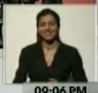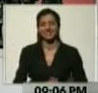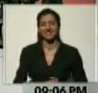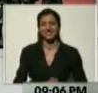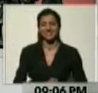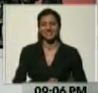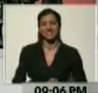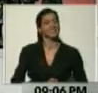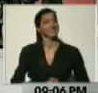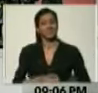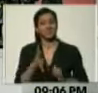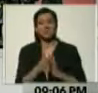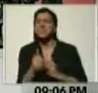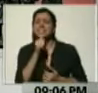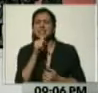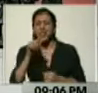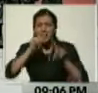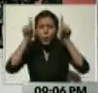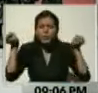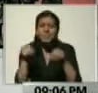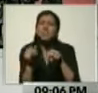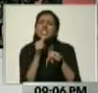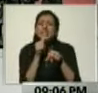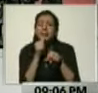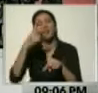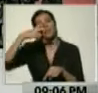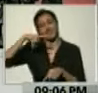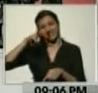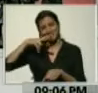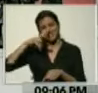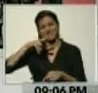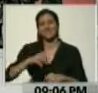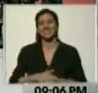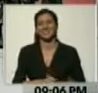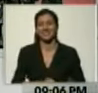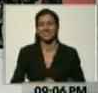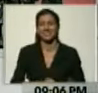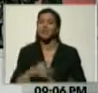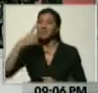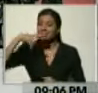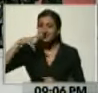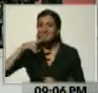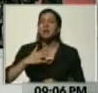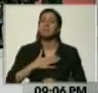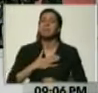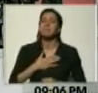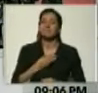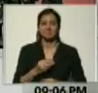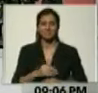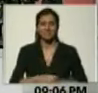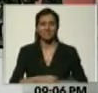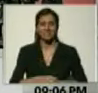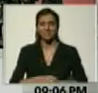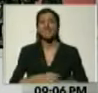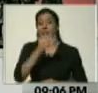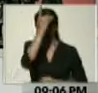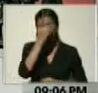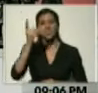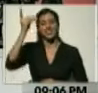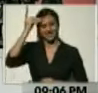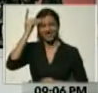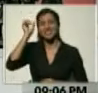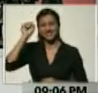Joana y Vanessa. ¿Esa es? ¿Qué está ahí? Vanessa. Ah, Vanessa, a mí me dicen así. Tú, tú.